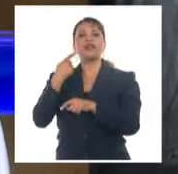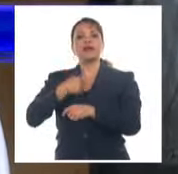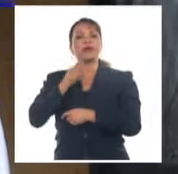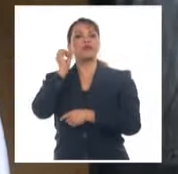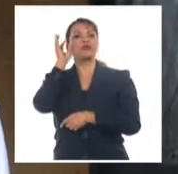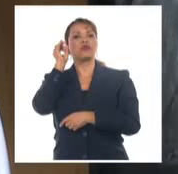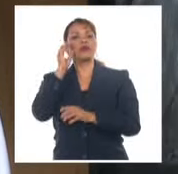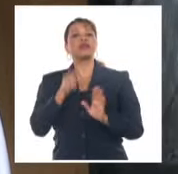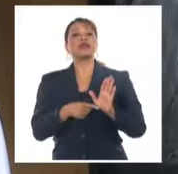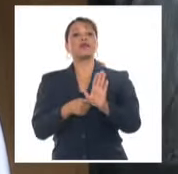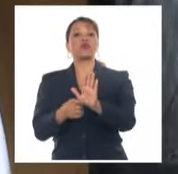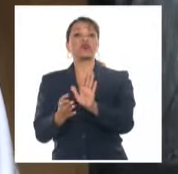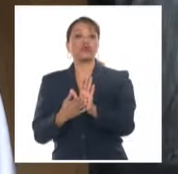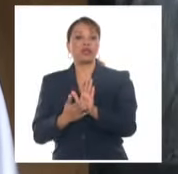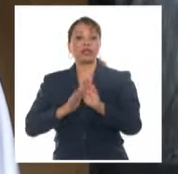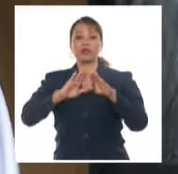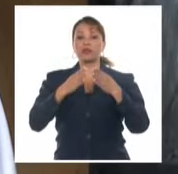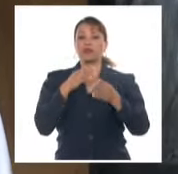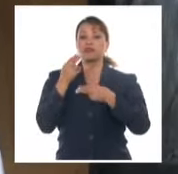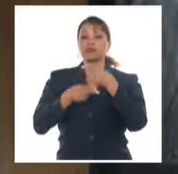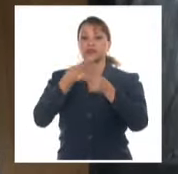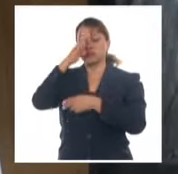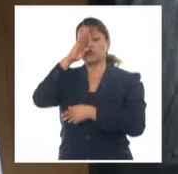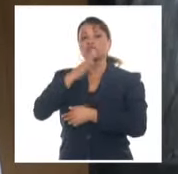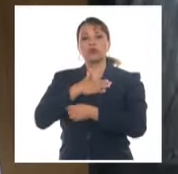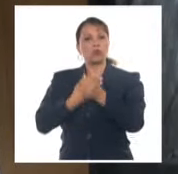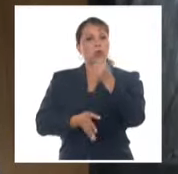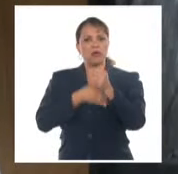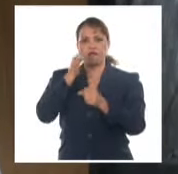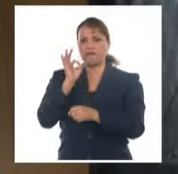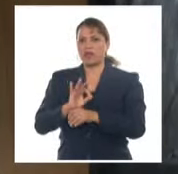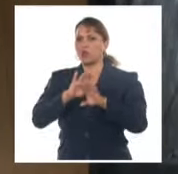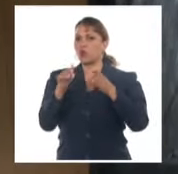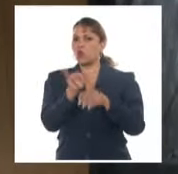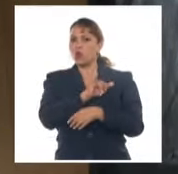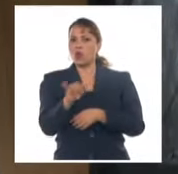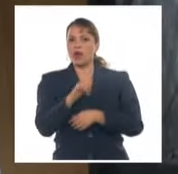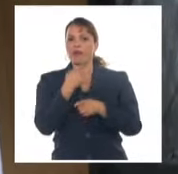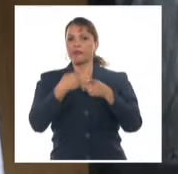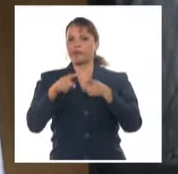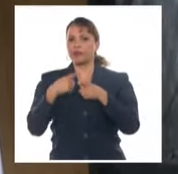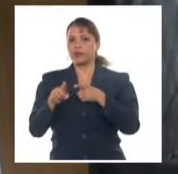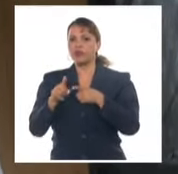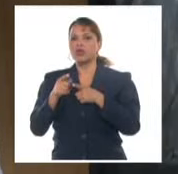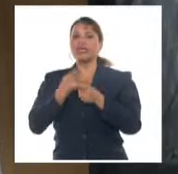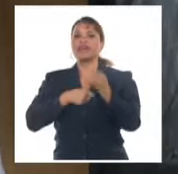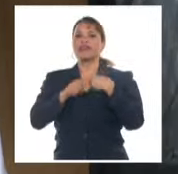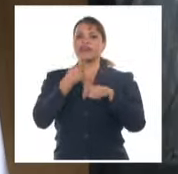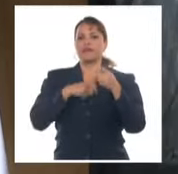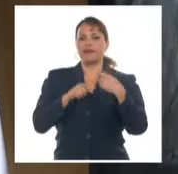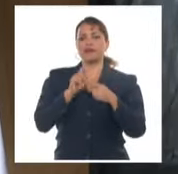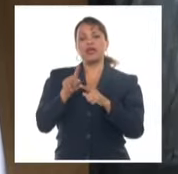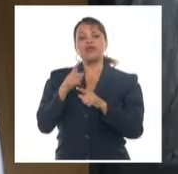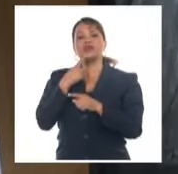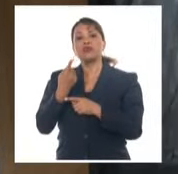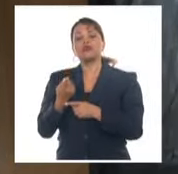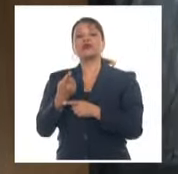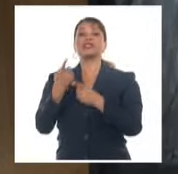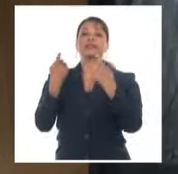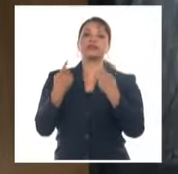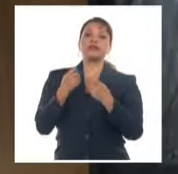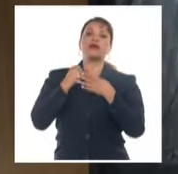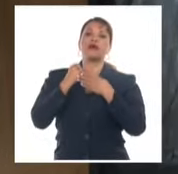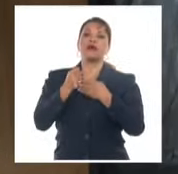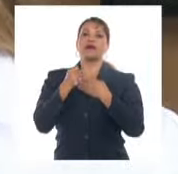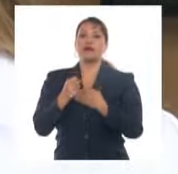eso que estamos desarrollando en nuestro país es tan válido como las estrategias que de los productos ya comercializados Y eso implica gran parte de nuestra